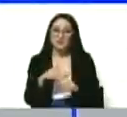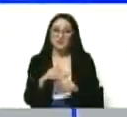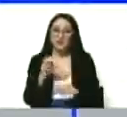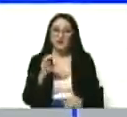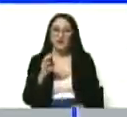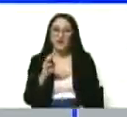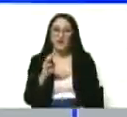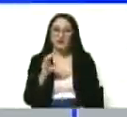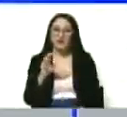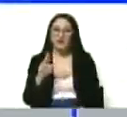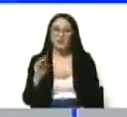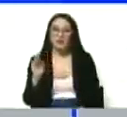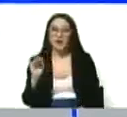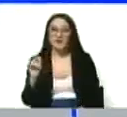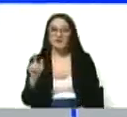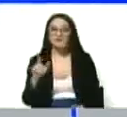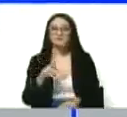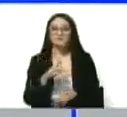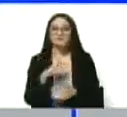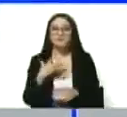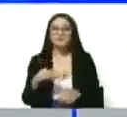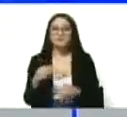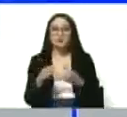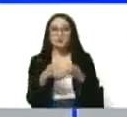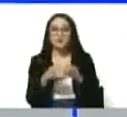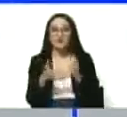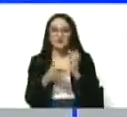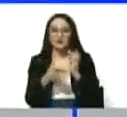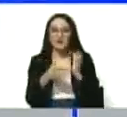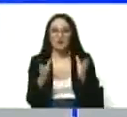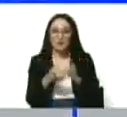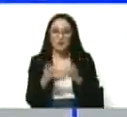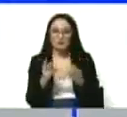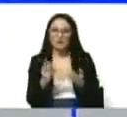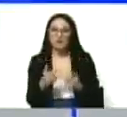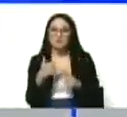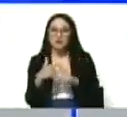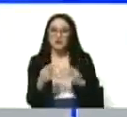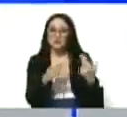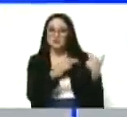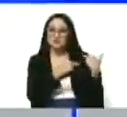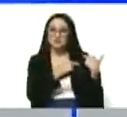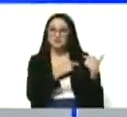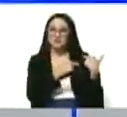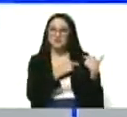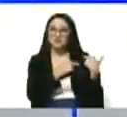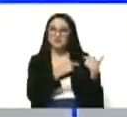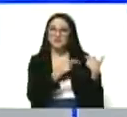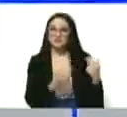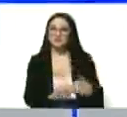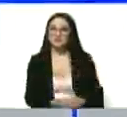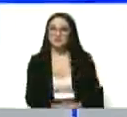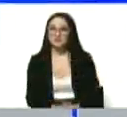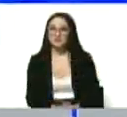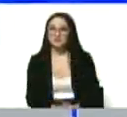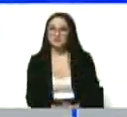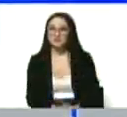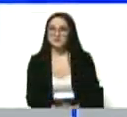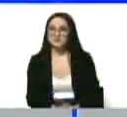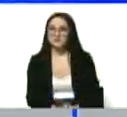gran experiencia como presidente del Comité Técnico Conjunto y su responsabilidad que